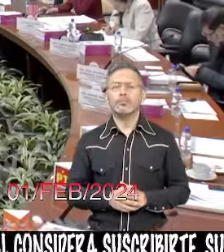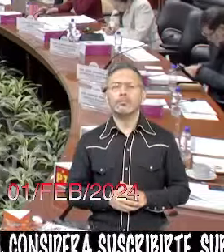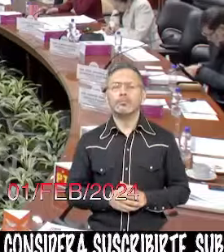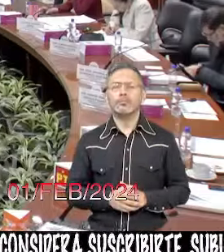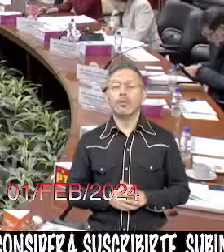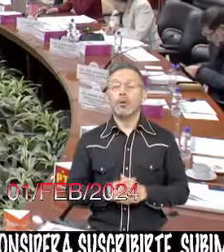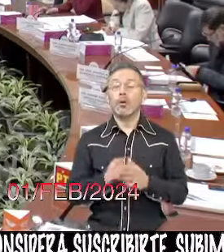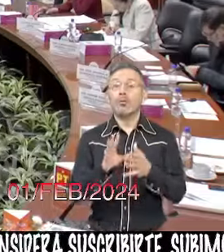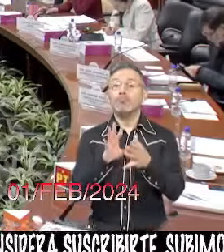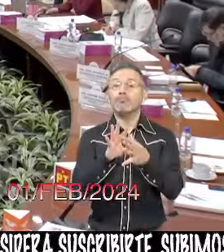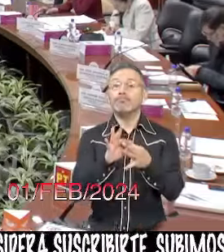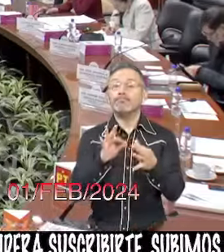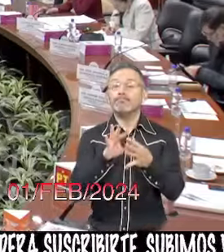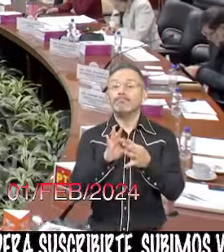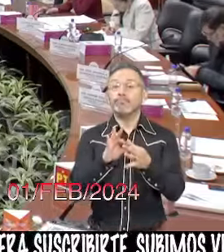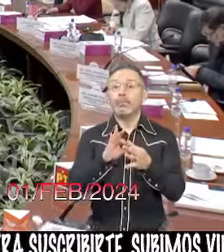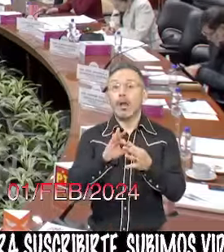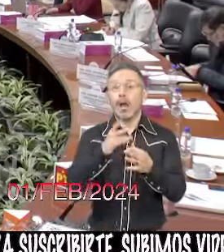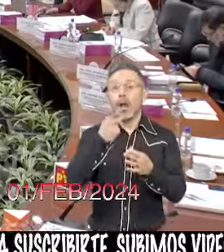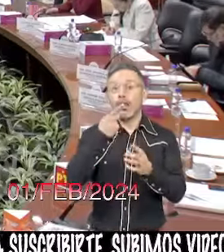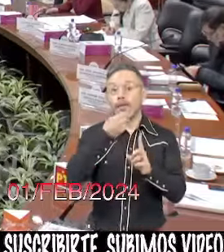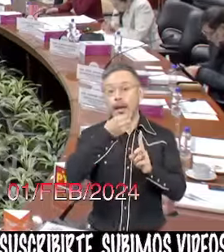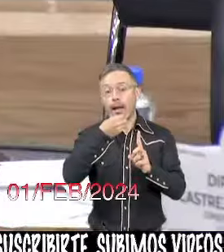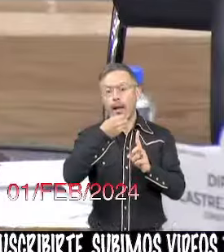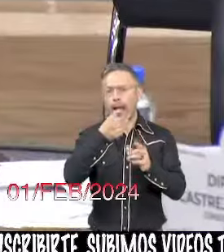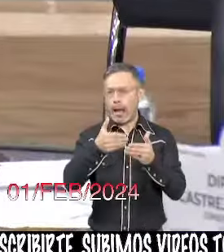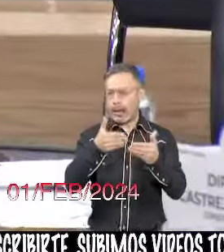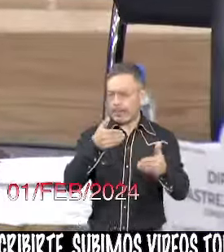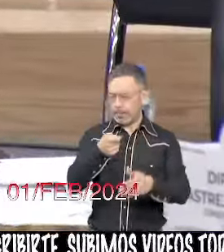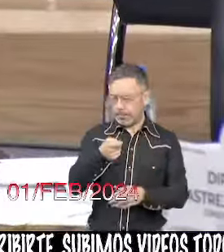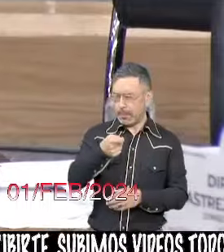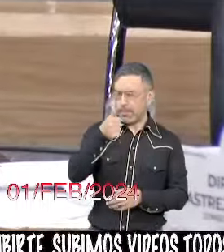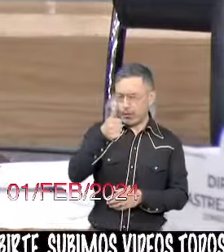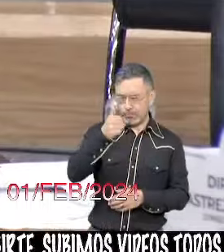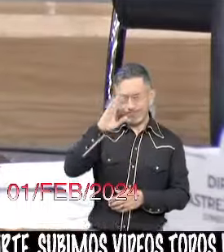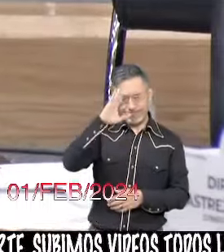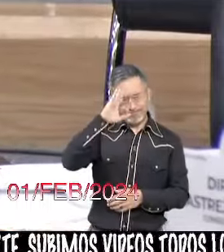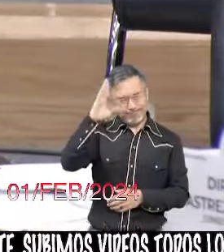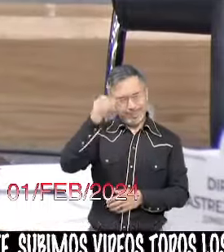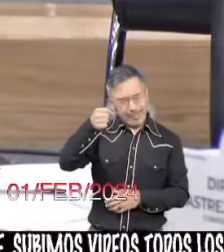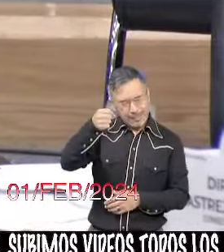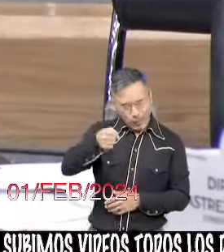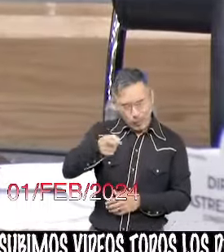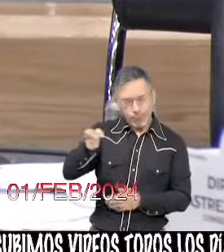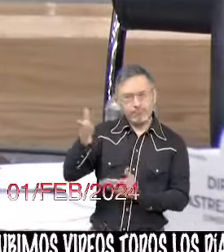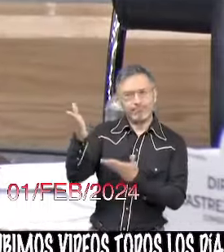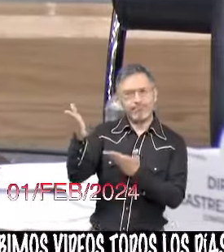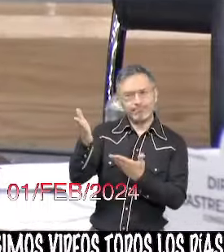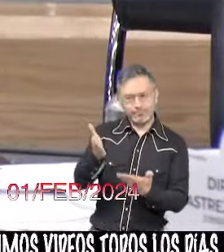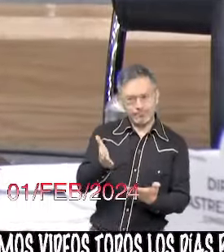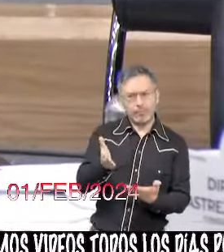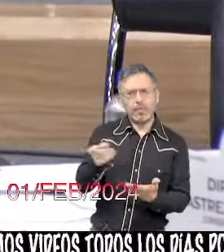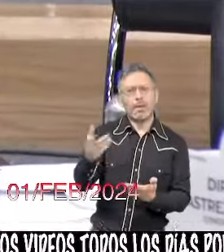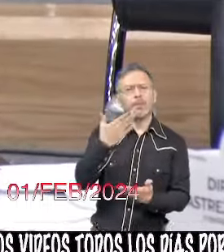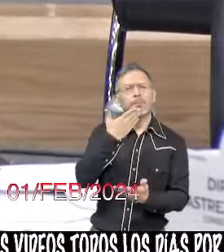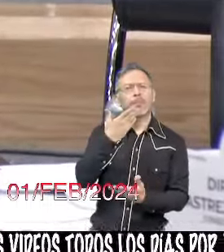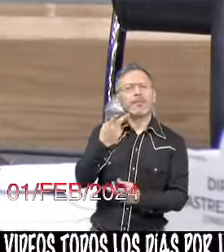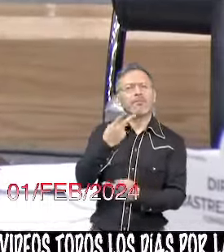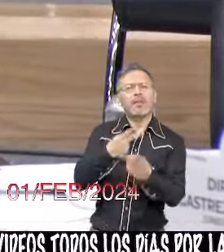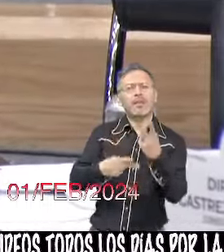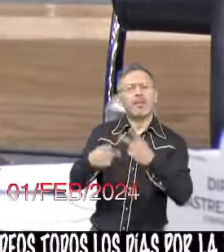antes de mi intervención, la presencia, y no solo la presencia, sino darle la bienvenida a